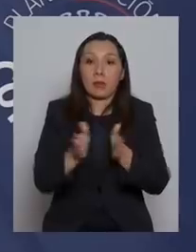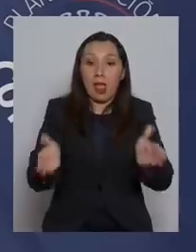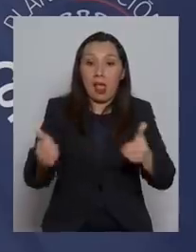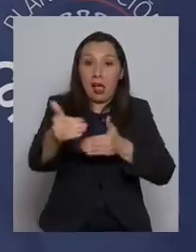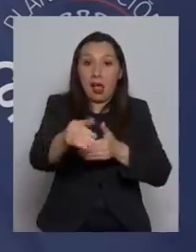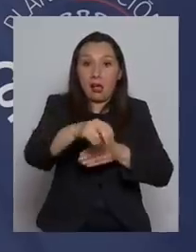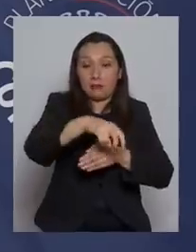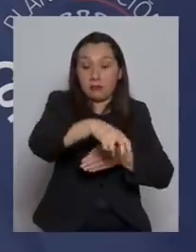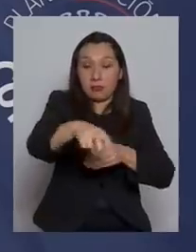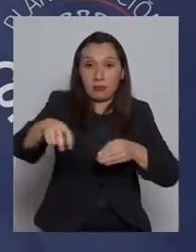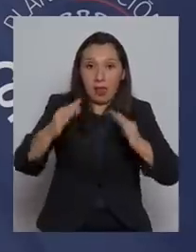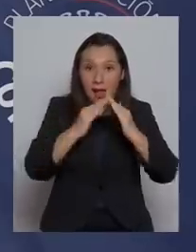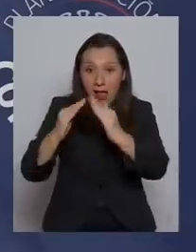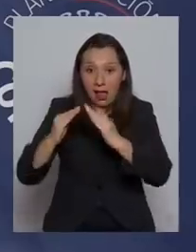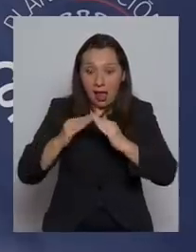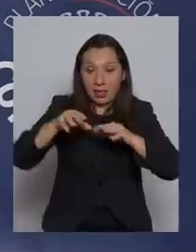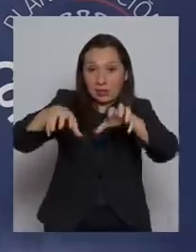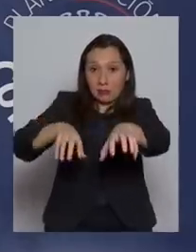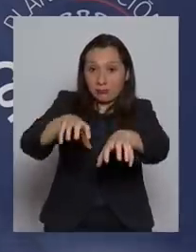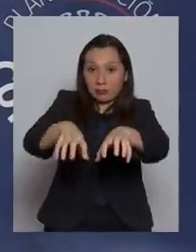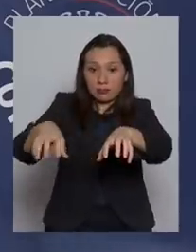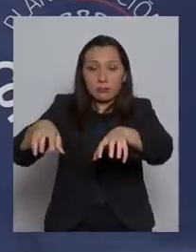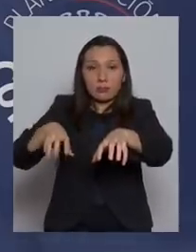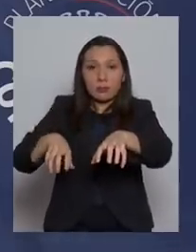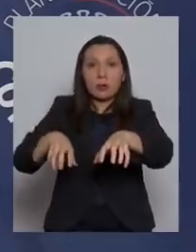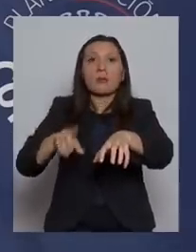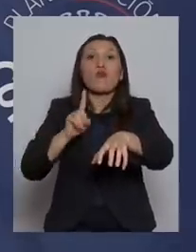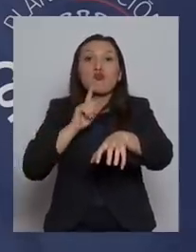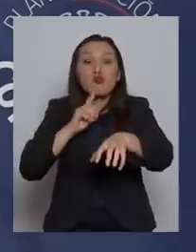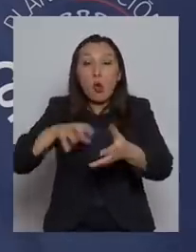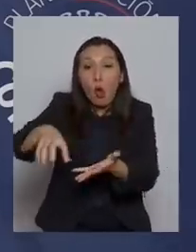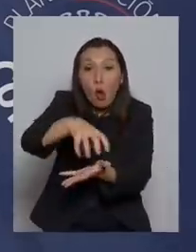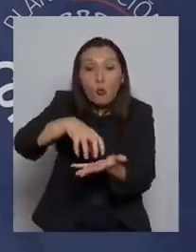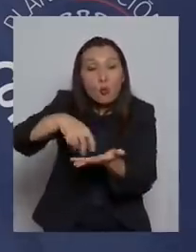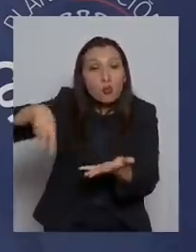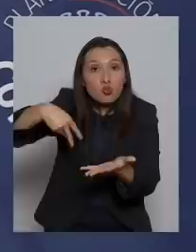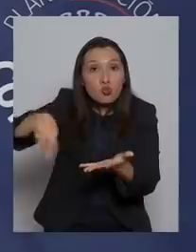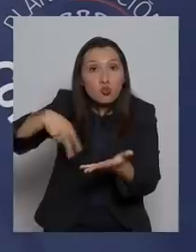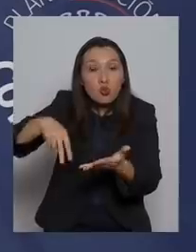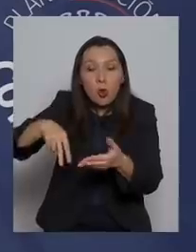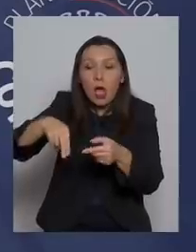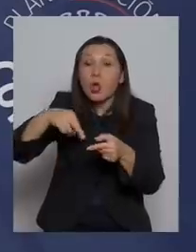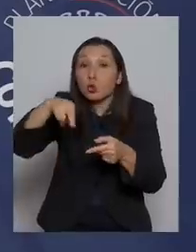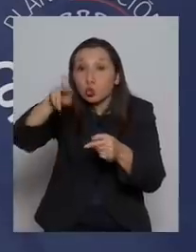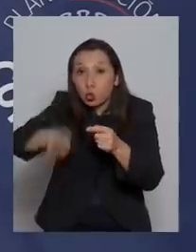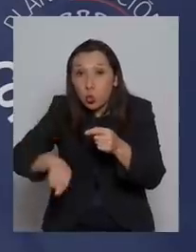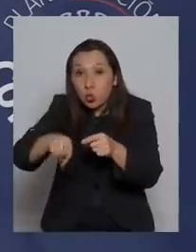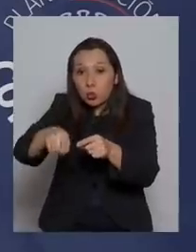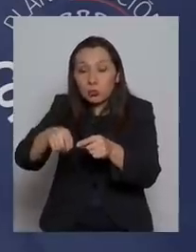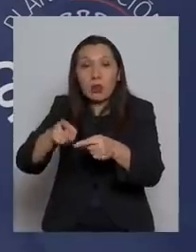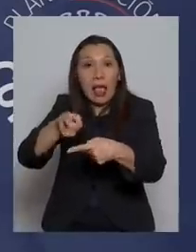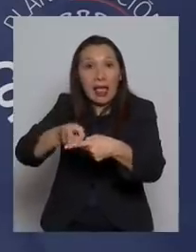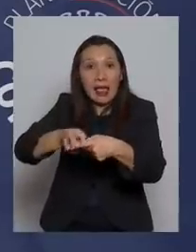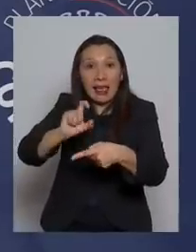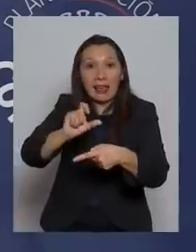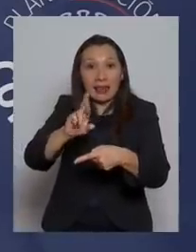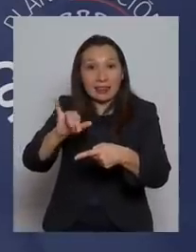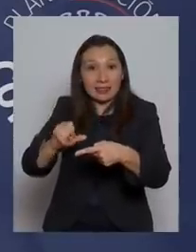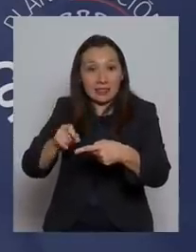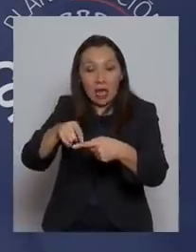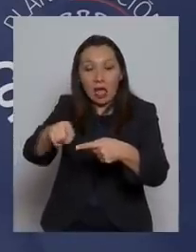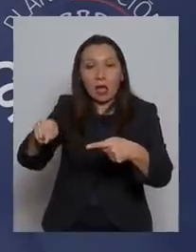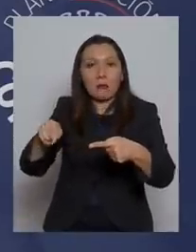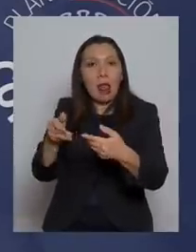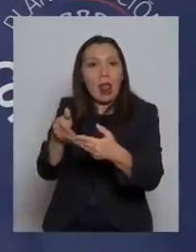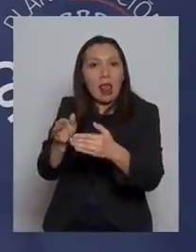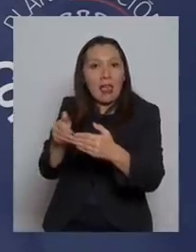aquellas manzanas, domicilios que se ubiquen en la comuna de Ñuñoa, al sur de Avenida Grecia, van a